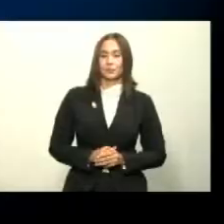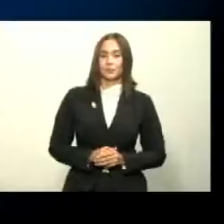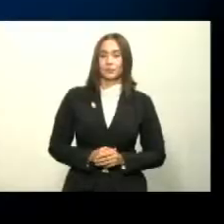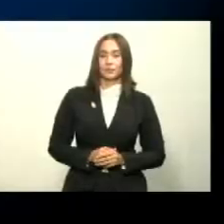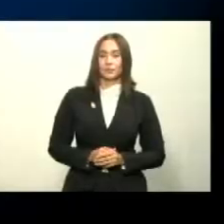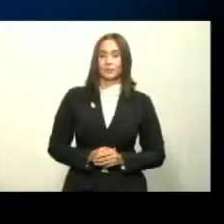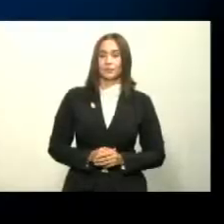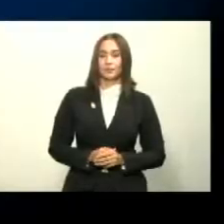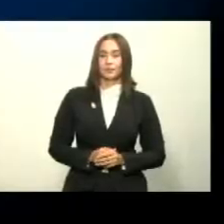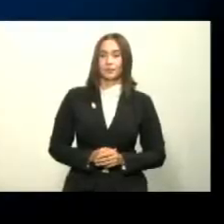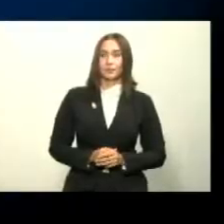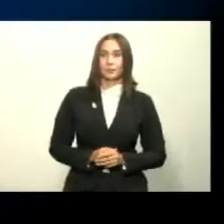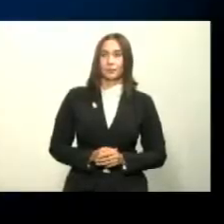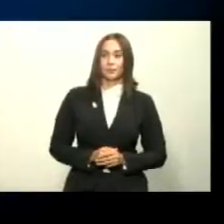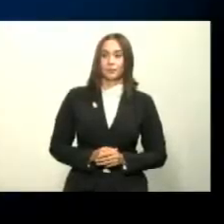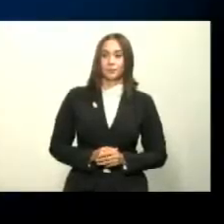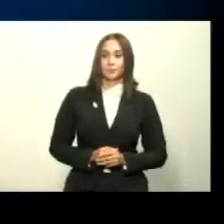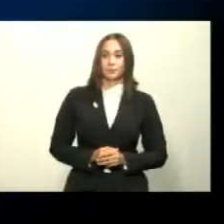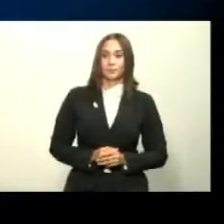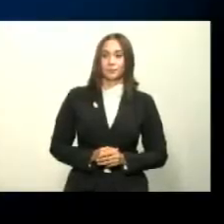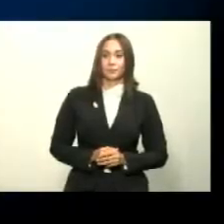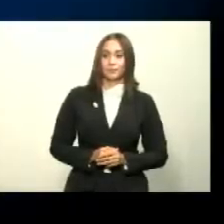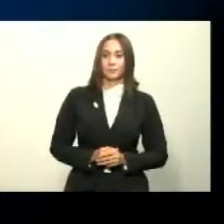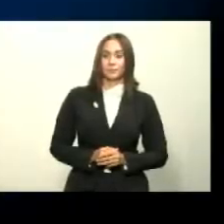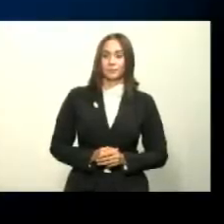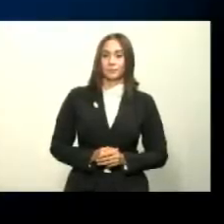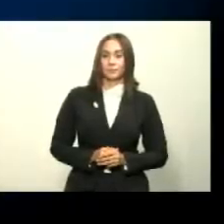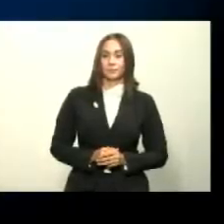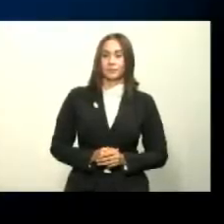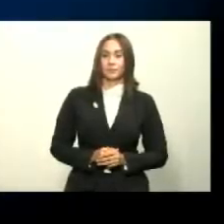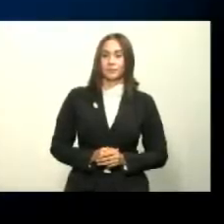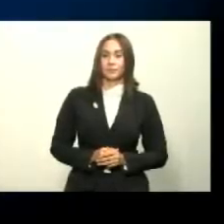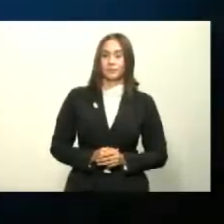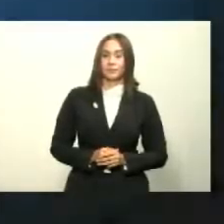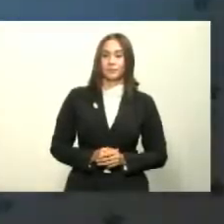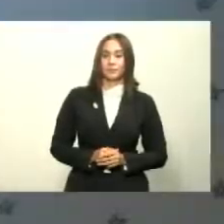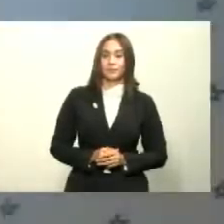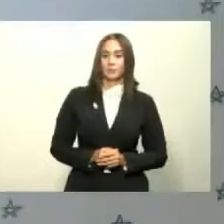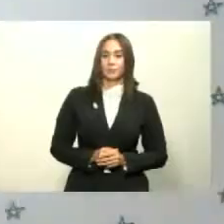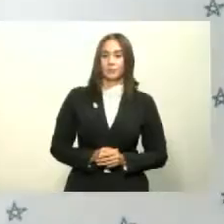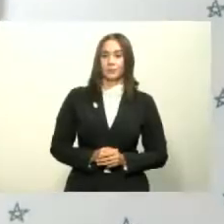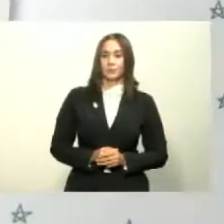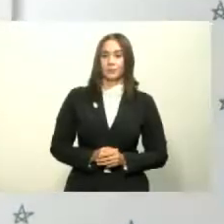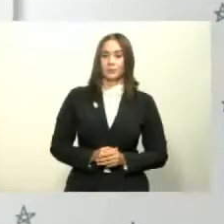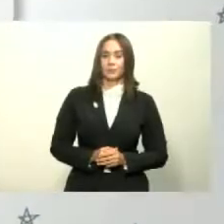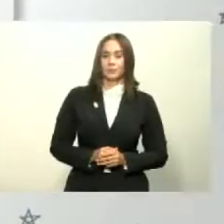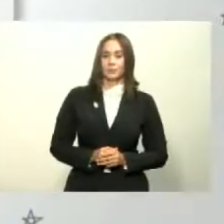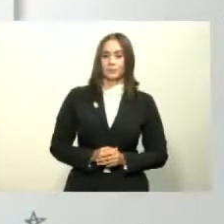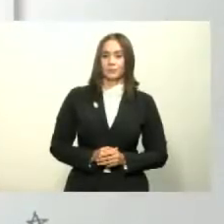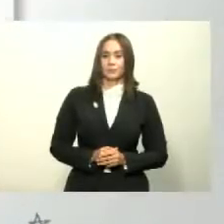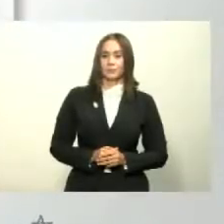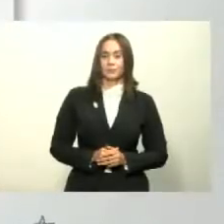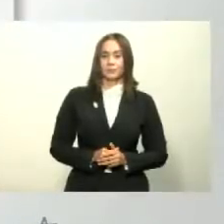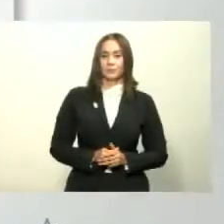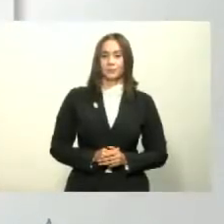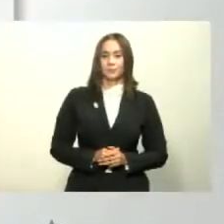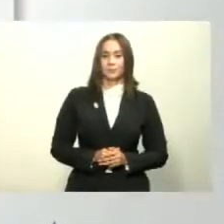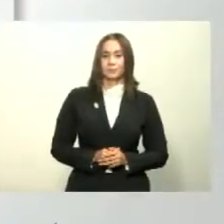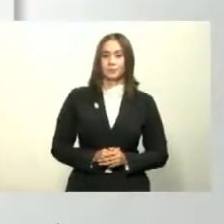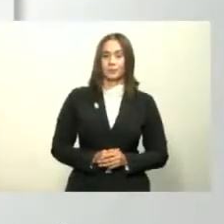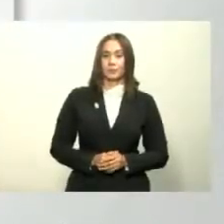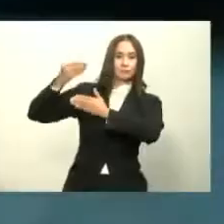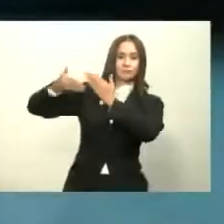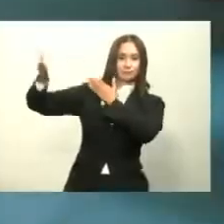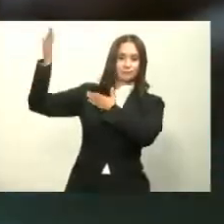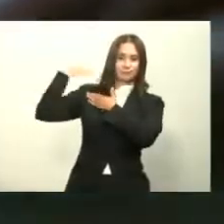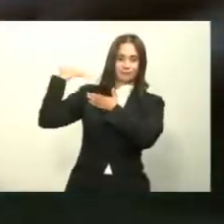pasado. El objetivo era repartir las tarjetas valoradas en 1.500 pesos cada una a 1 millón